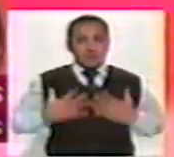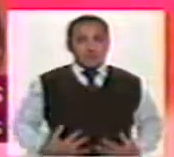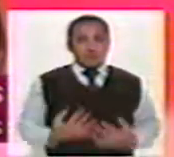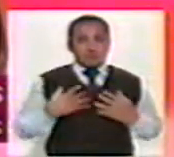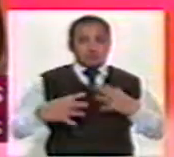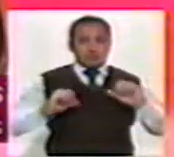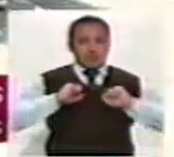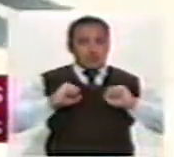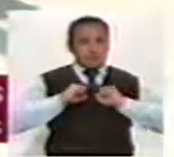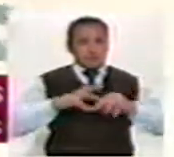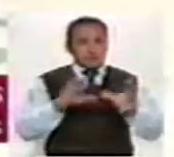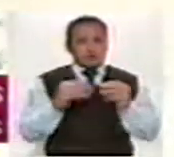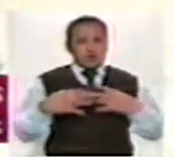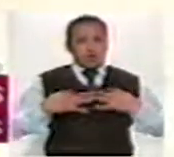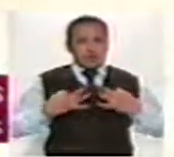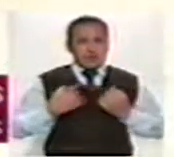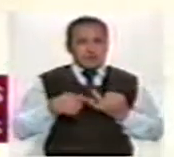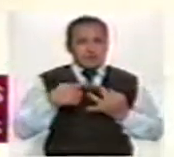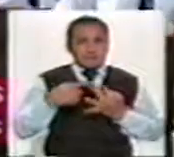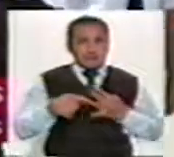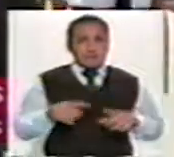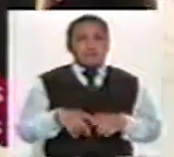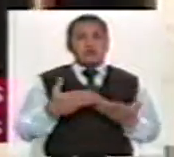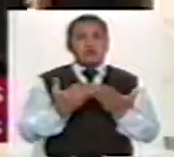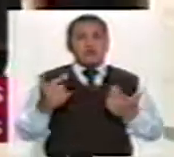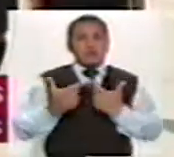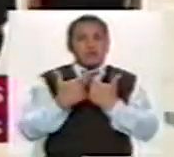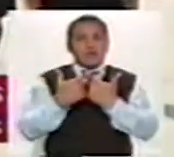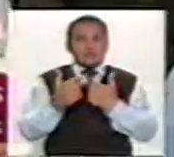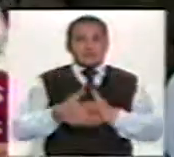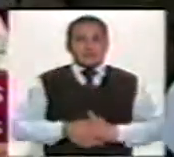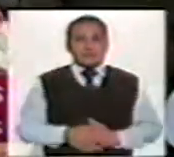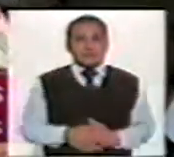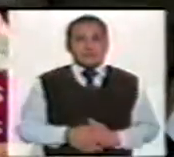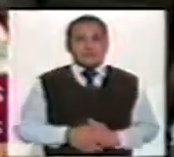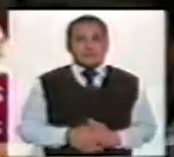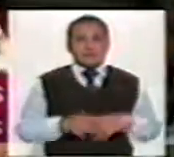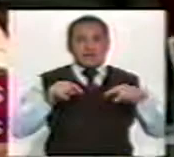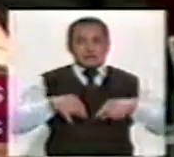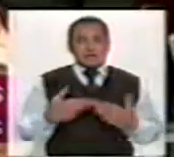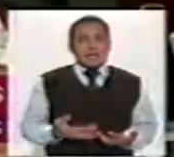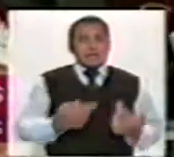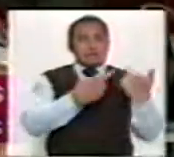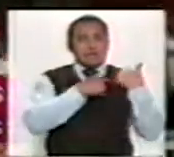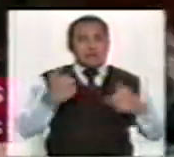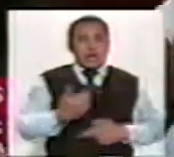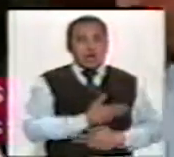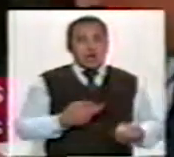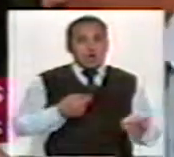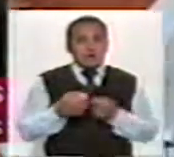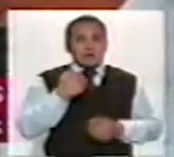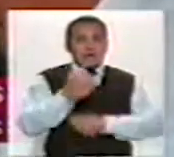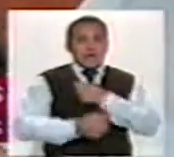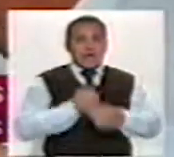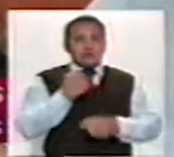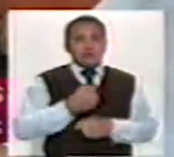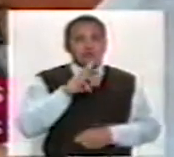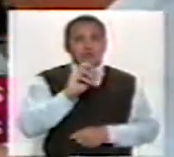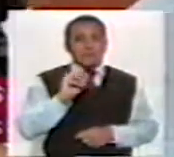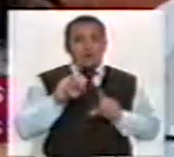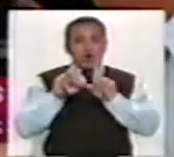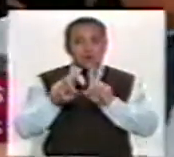zapatos en el colegio José Carlos Mariátegui en San Juan de Lurigancho. Este es un encargo del gobierno del año 2011